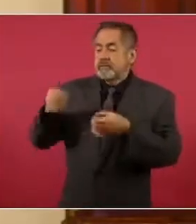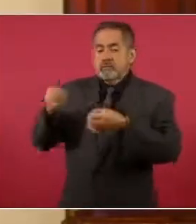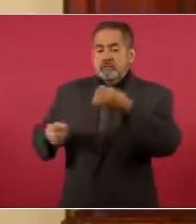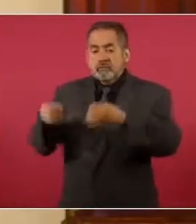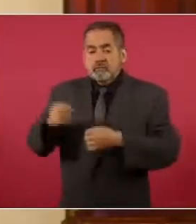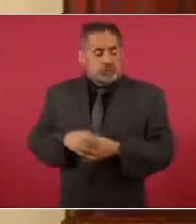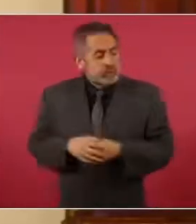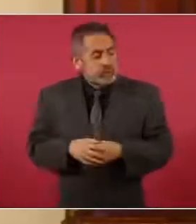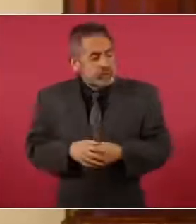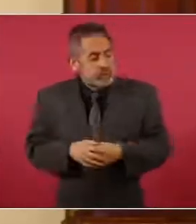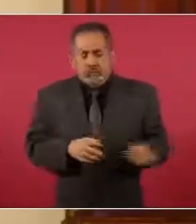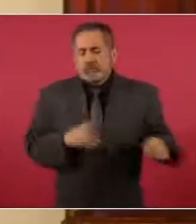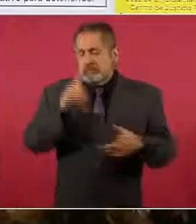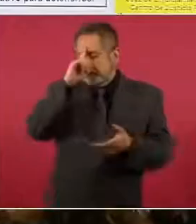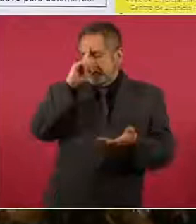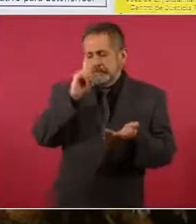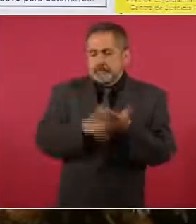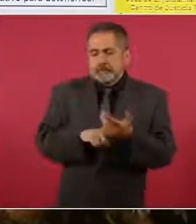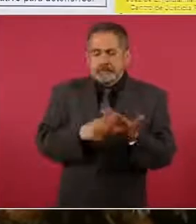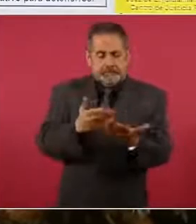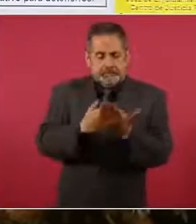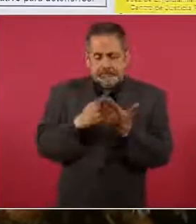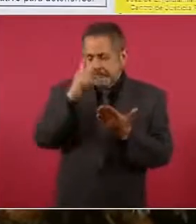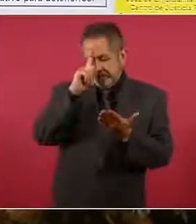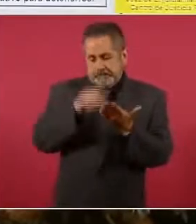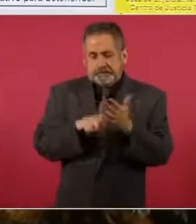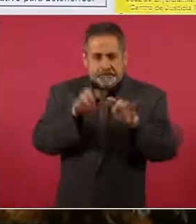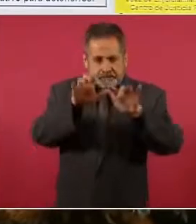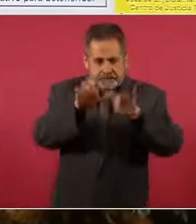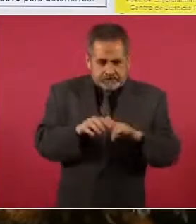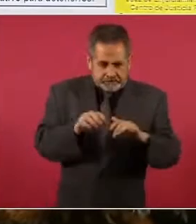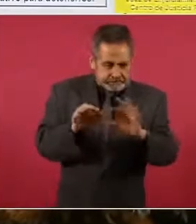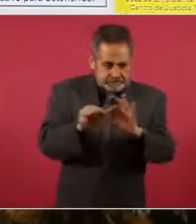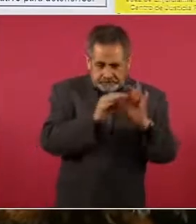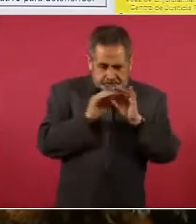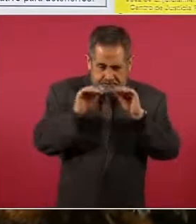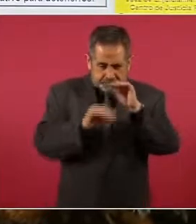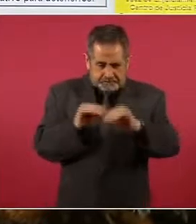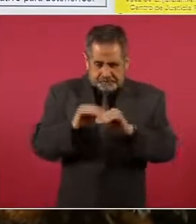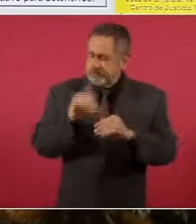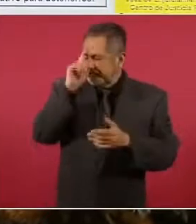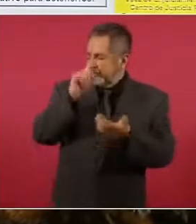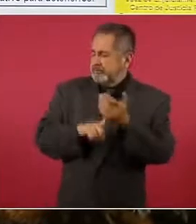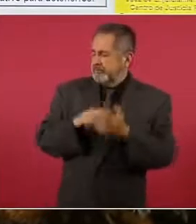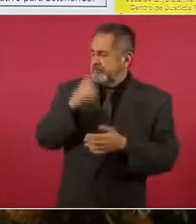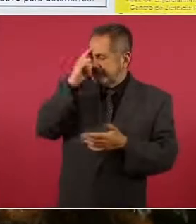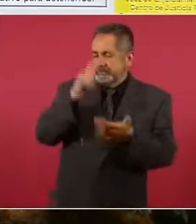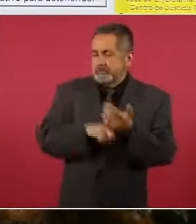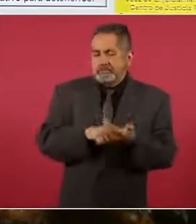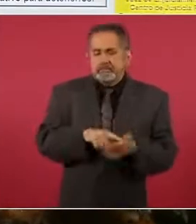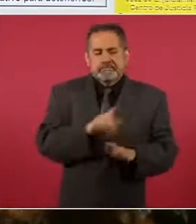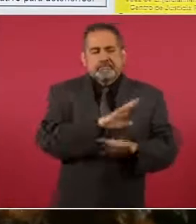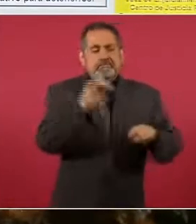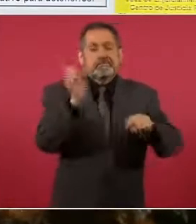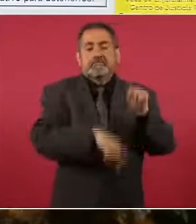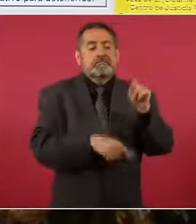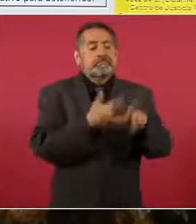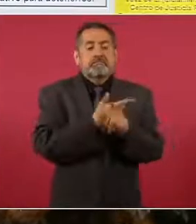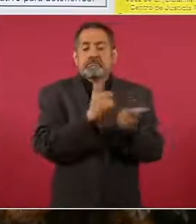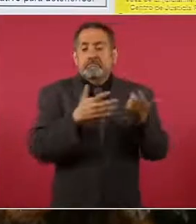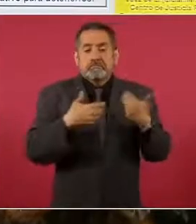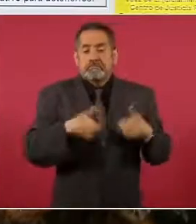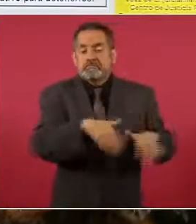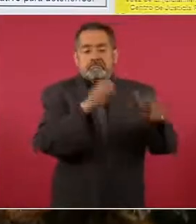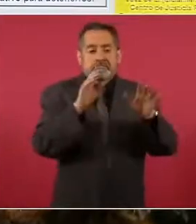era creíble el informe policial homologado y en consecuencia echó abajo el